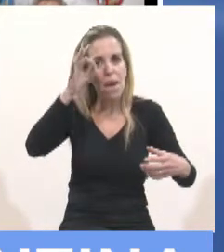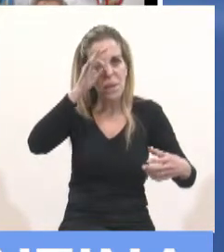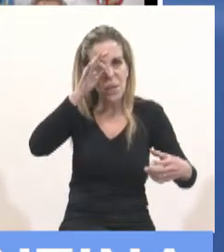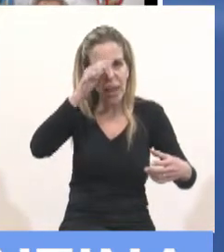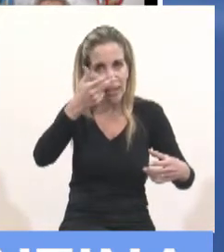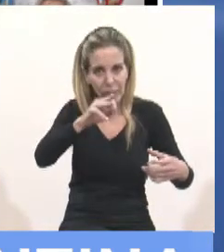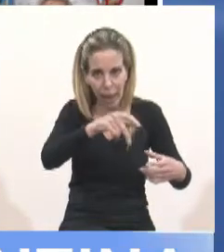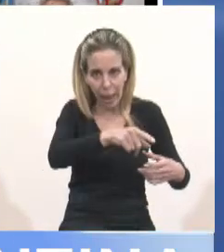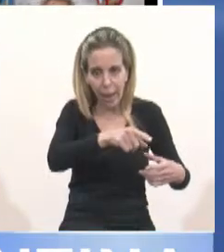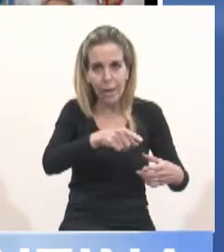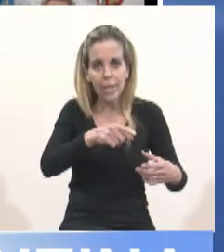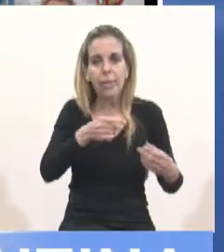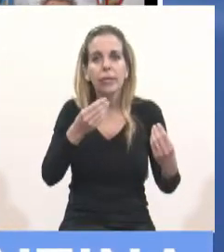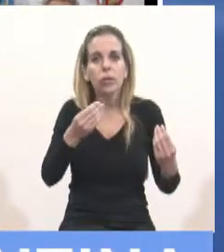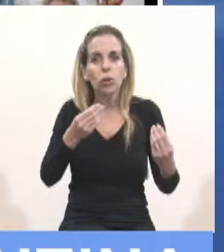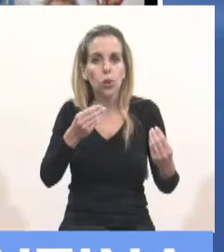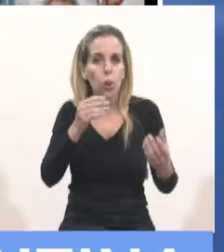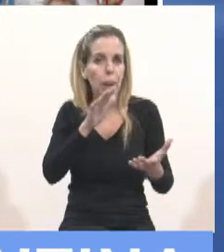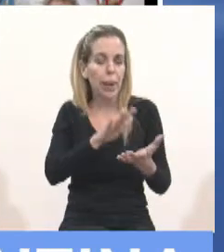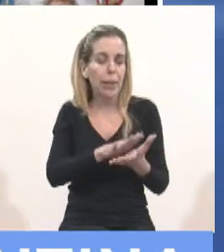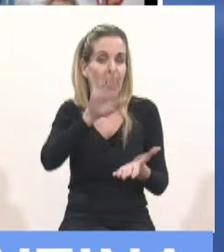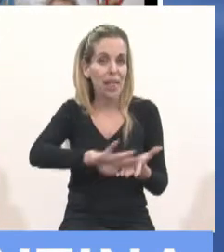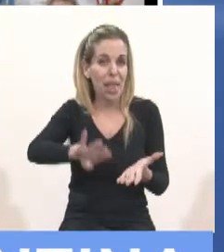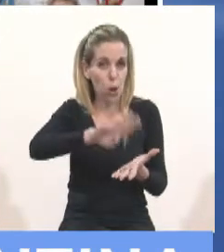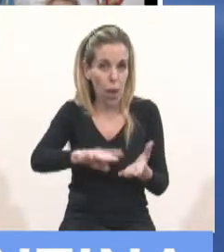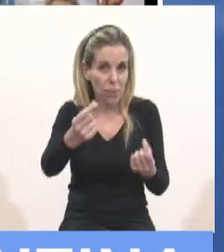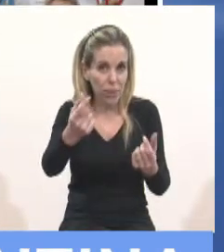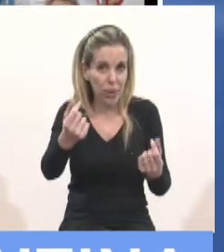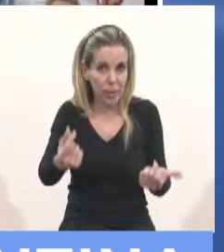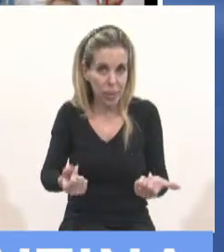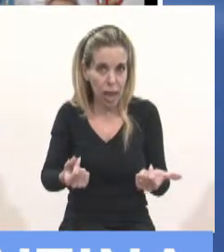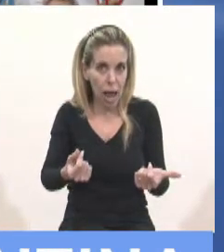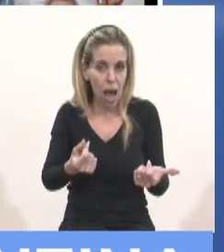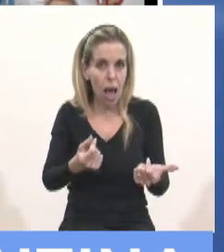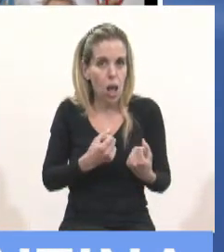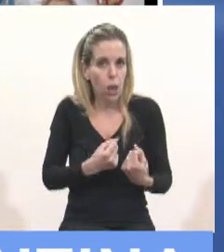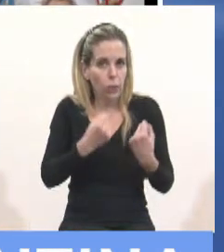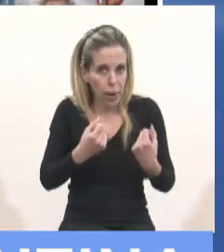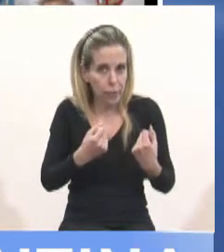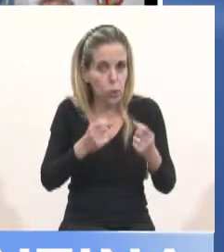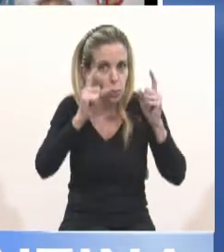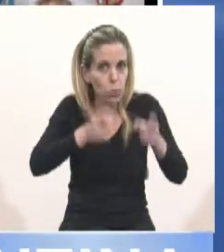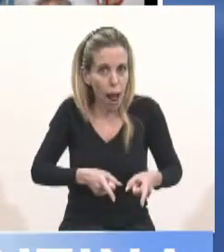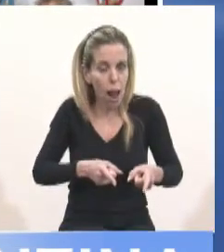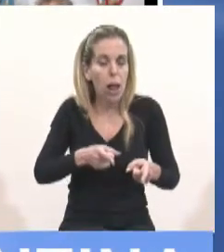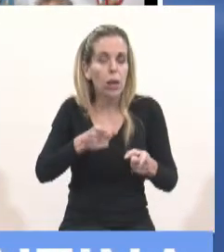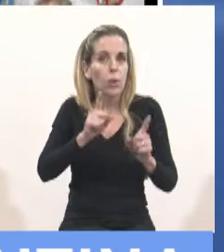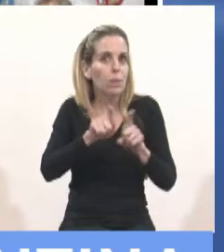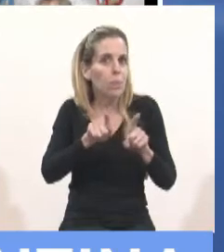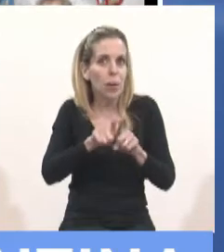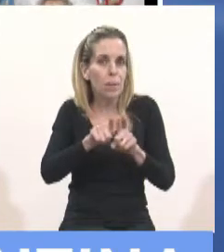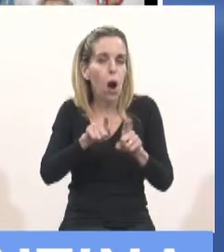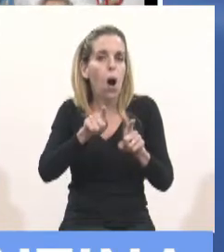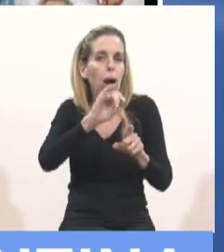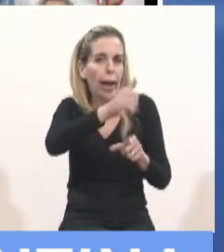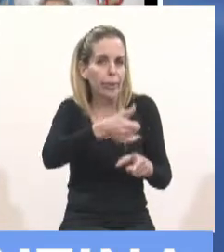la hegemonía de la especulación financiera en los negocios mundiales, acerca de los paraísos fiscales,